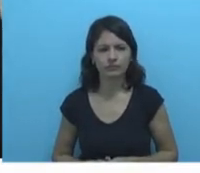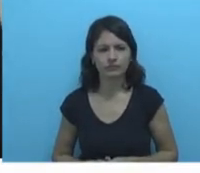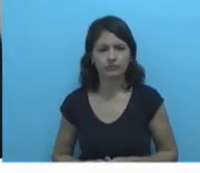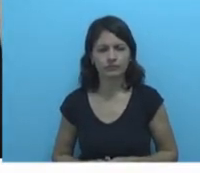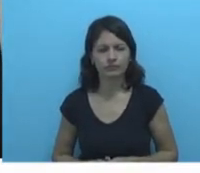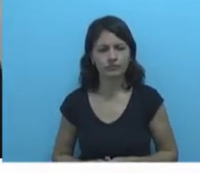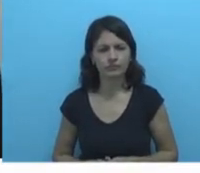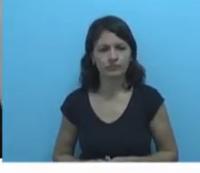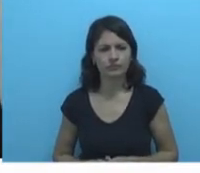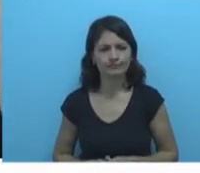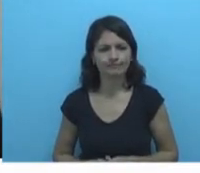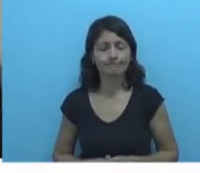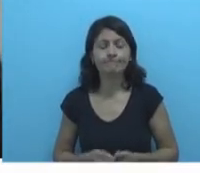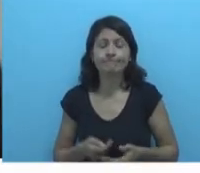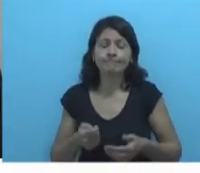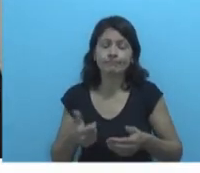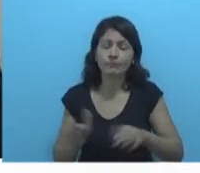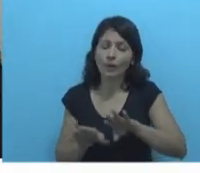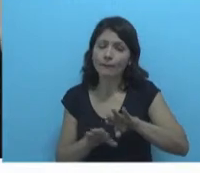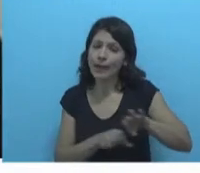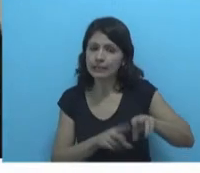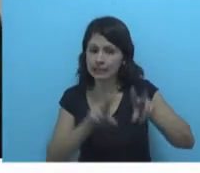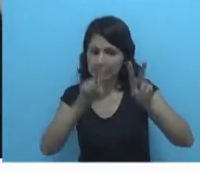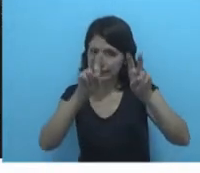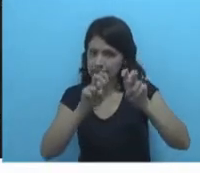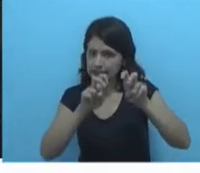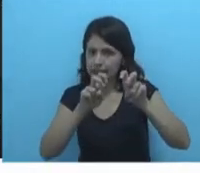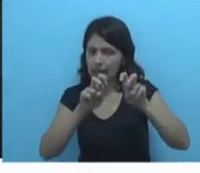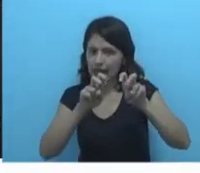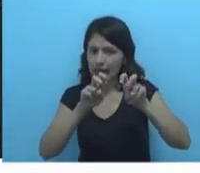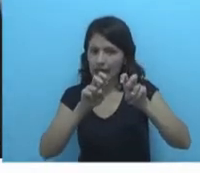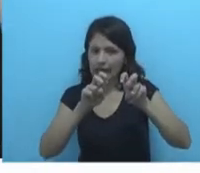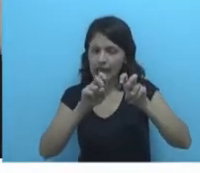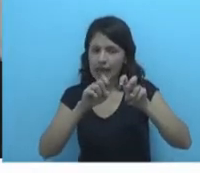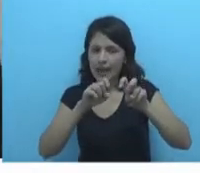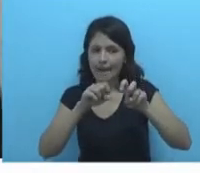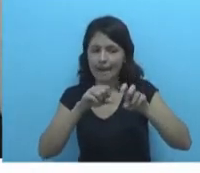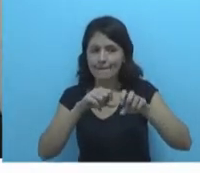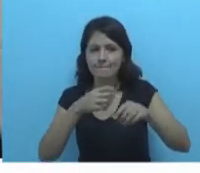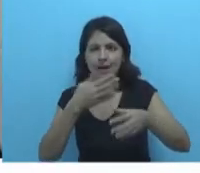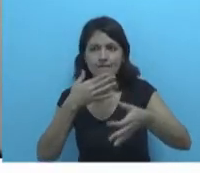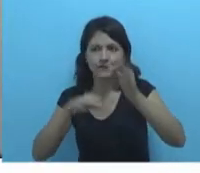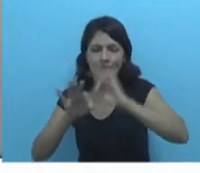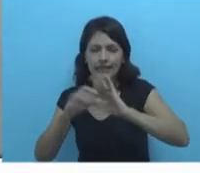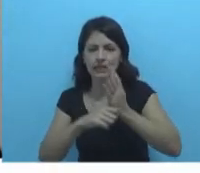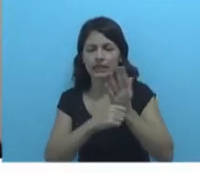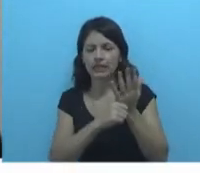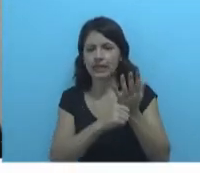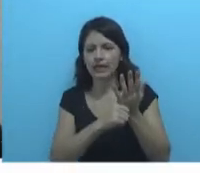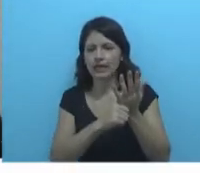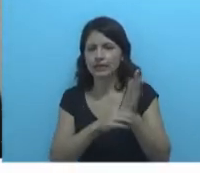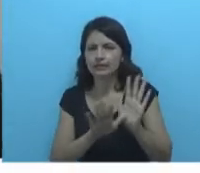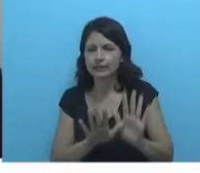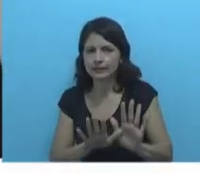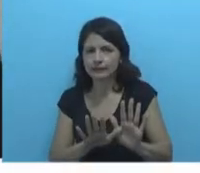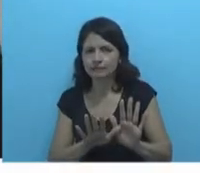para analizar el tema ganadero, me parece que sería muy importante